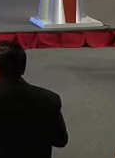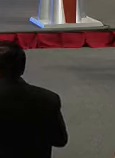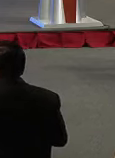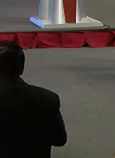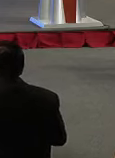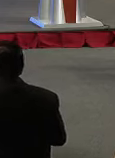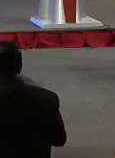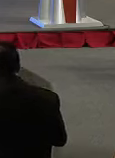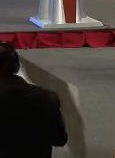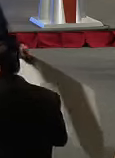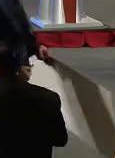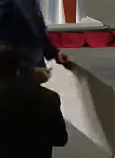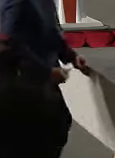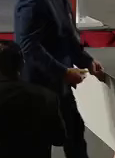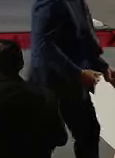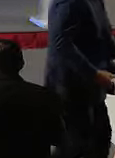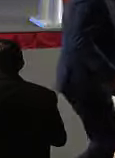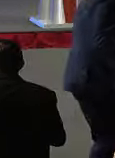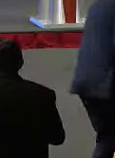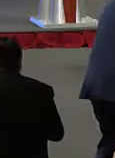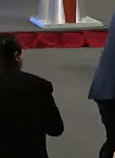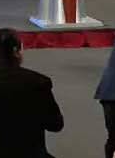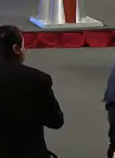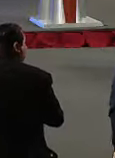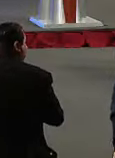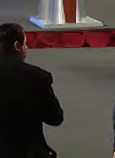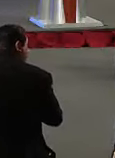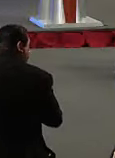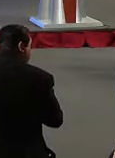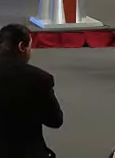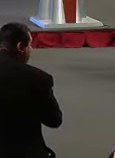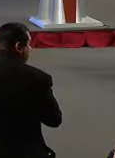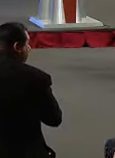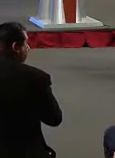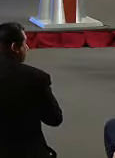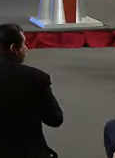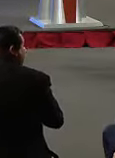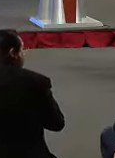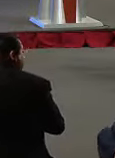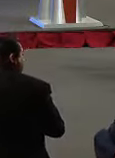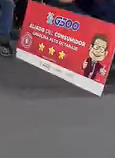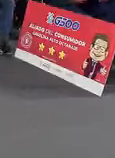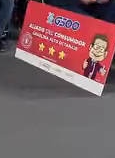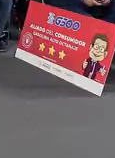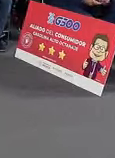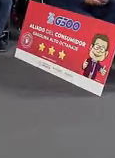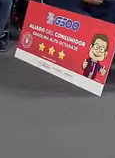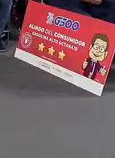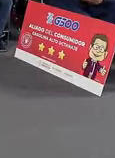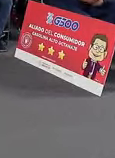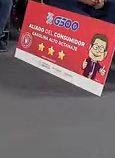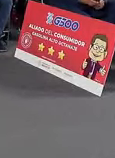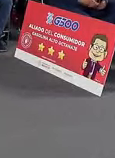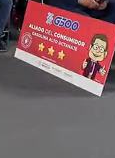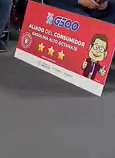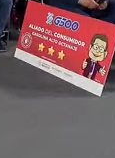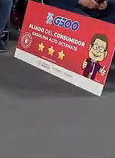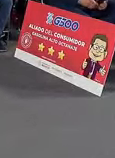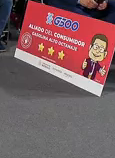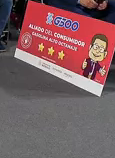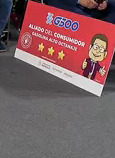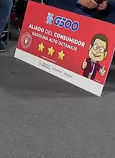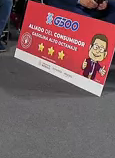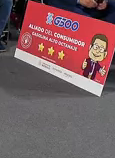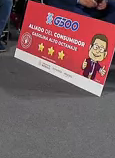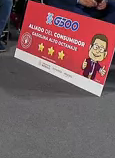Pemex y tenemos a Gildardo Santos López, que nos acompaña, es el gerente operativo de esta estación, en Tuxtla